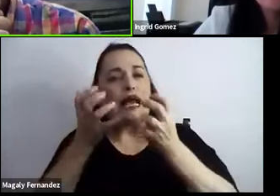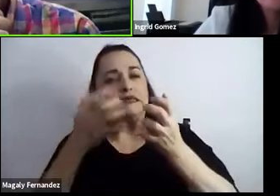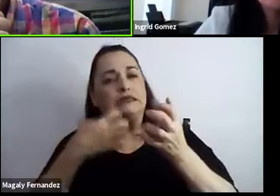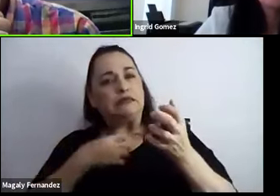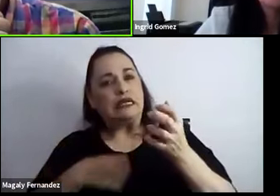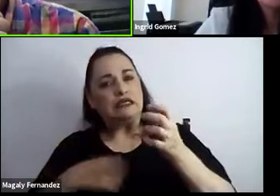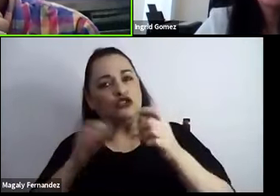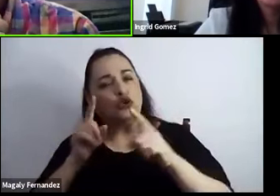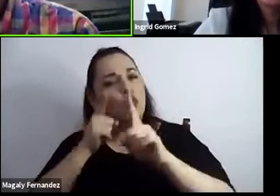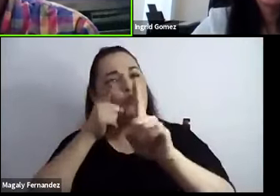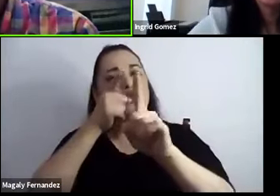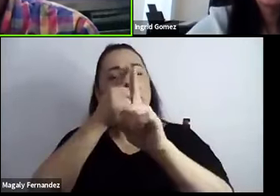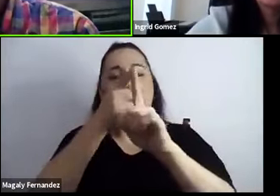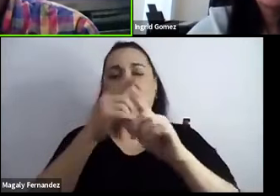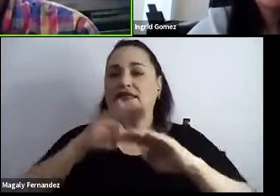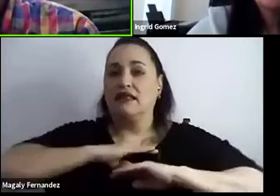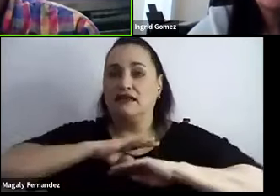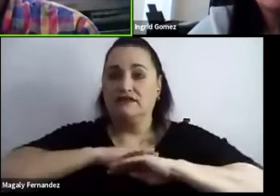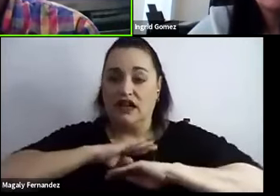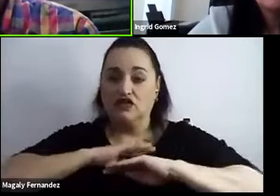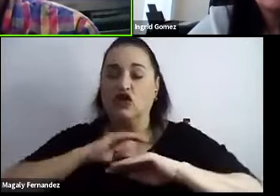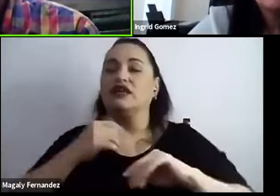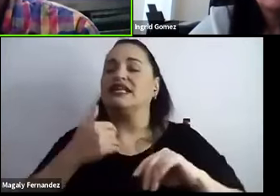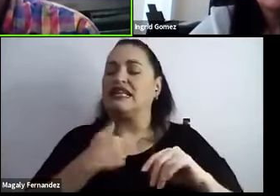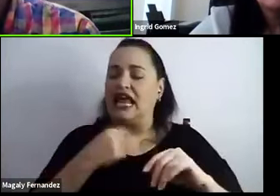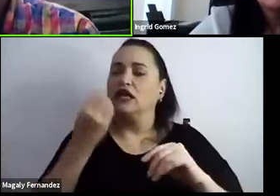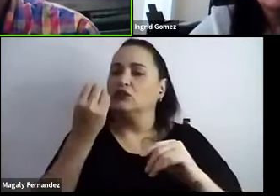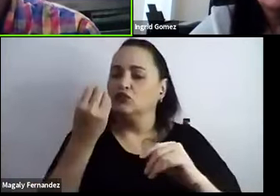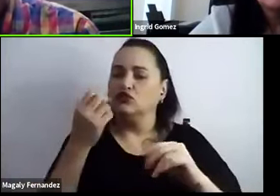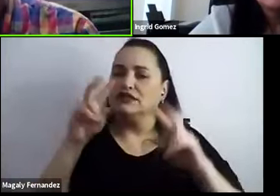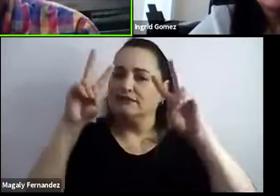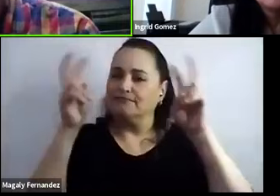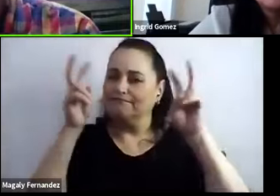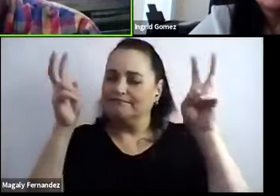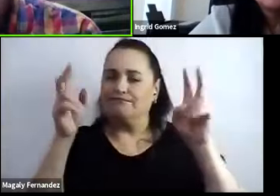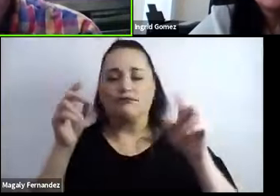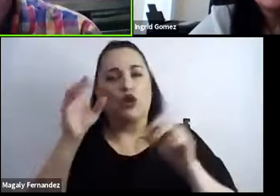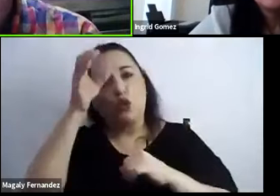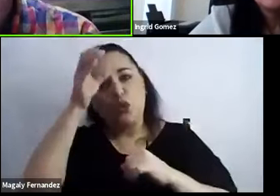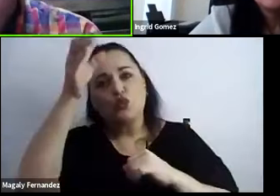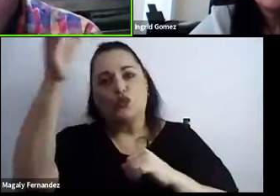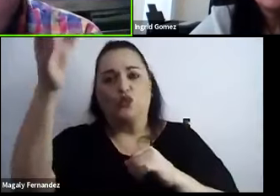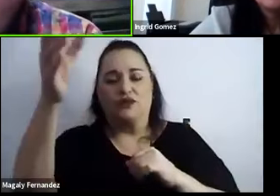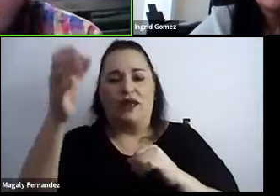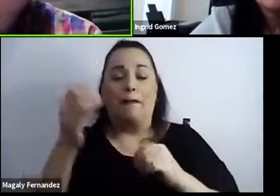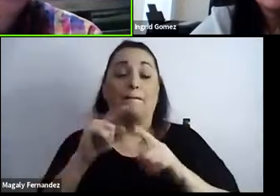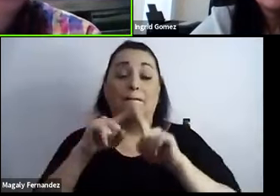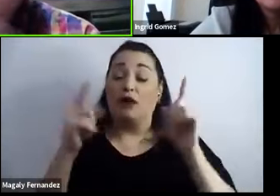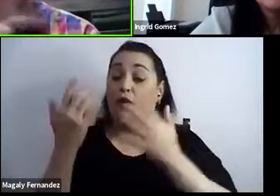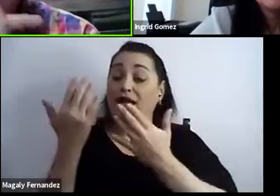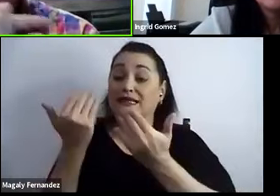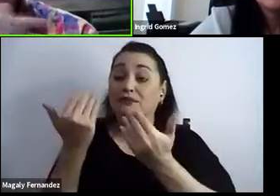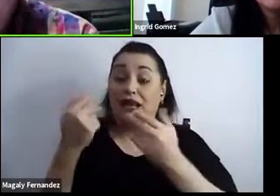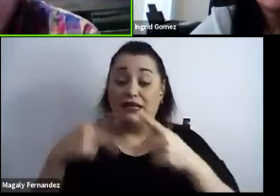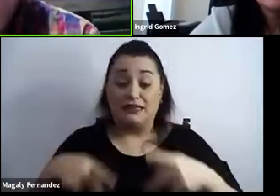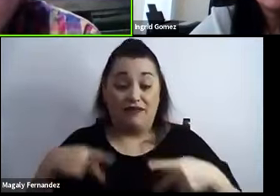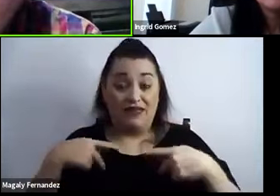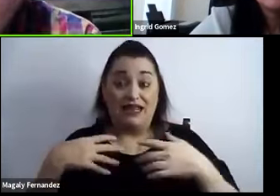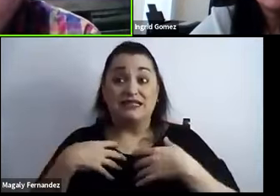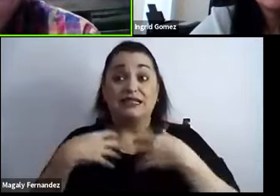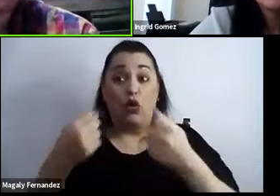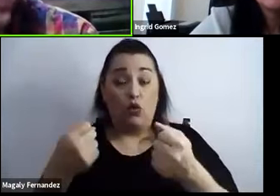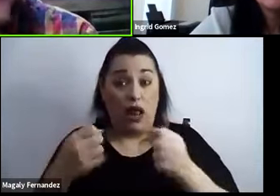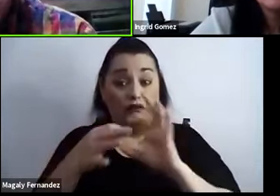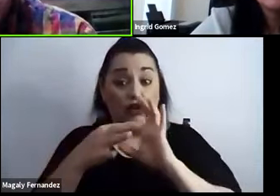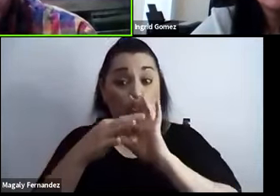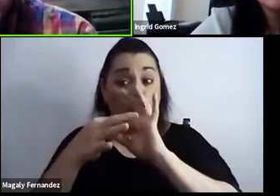que tienen que ver con esa satisfacción tienen muchas connotaciones culturales, pero la esperanza de vida, la esperanza de vida saludable, que está en una